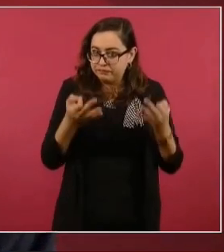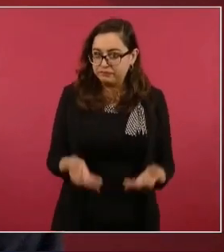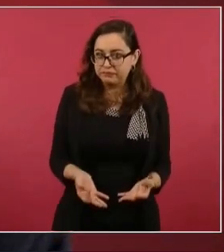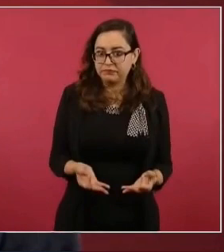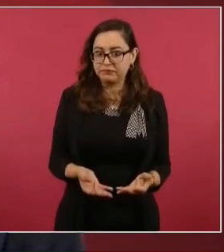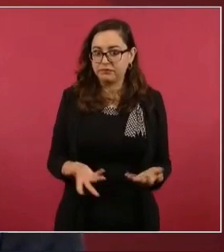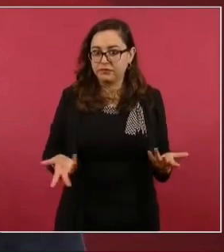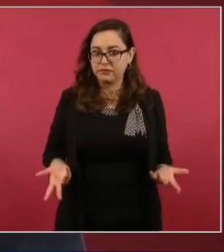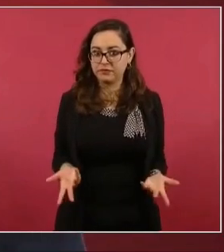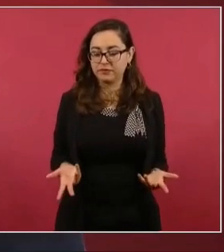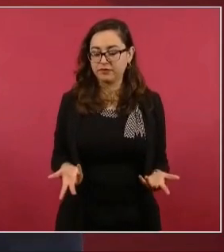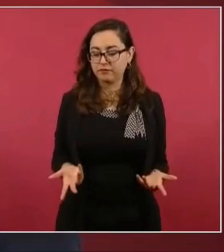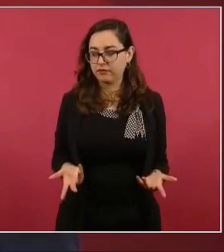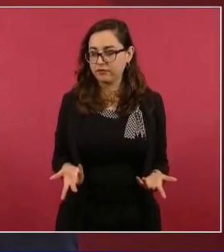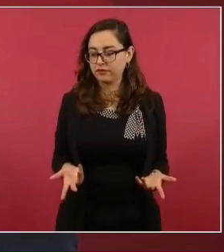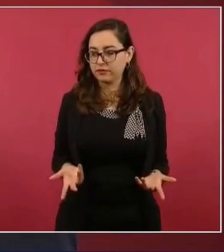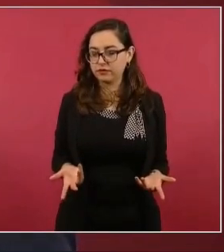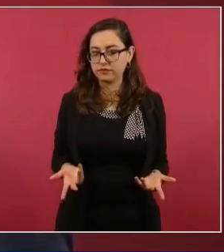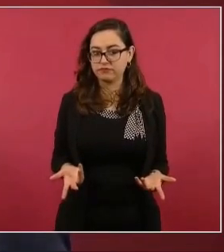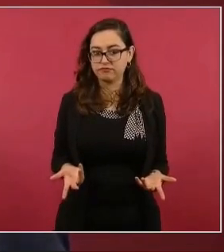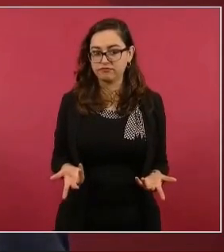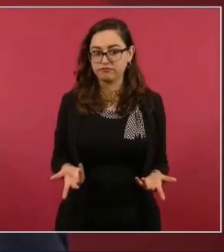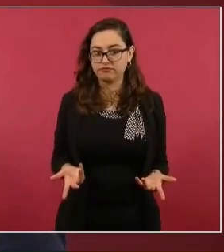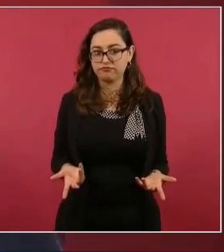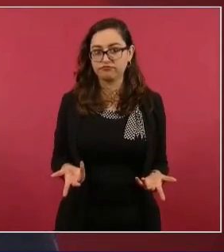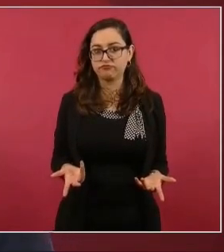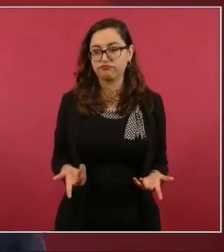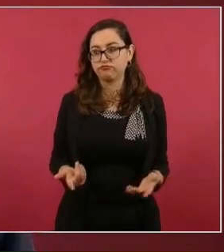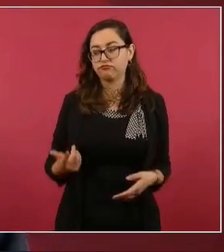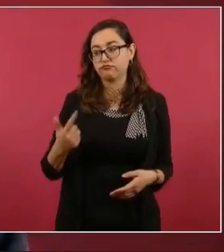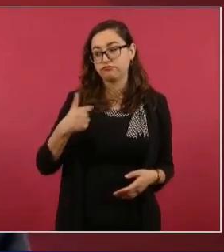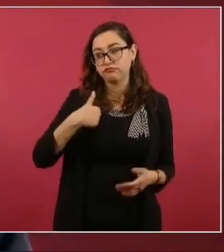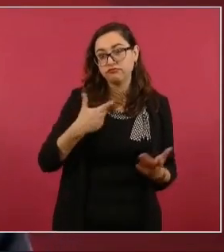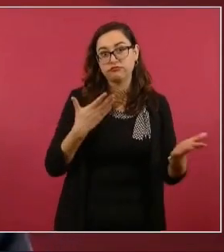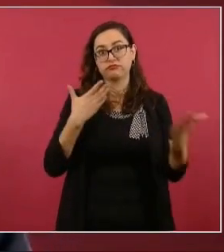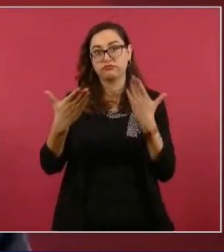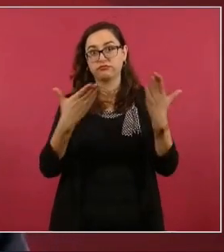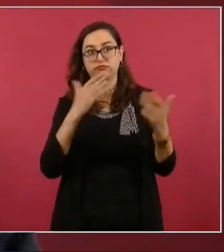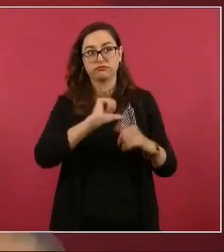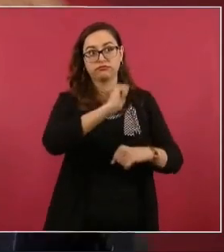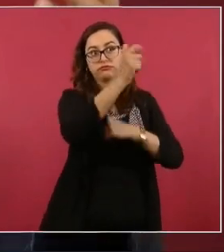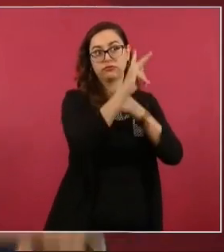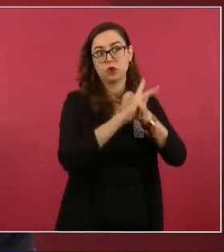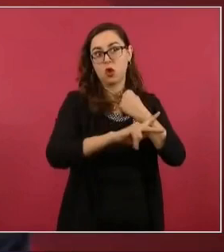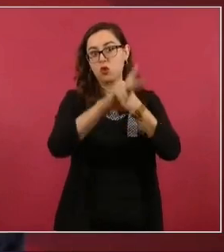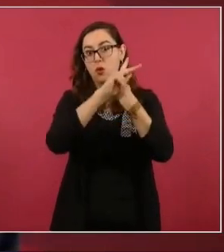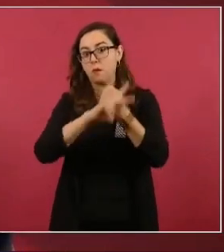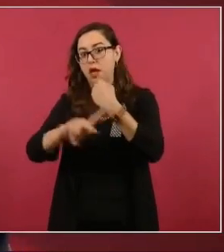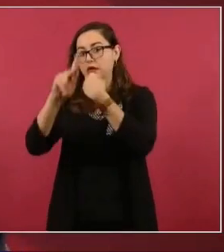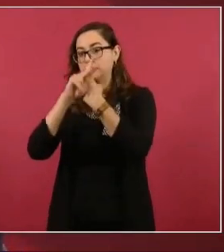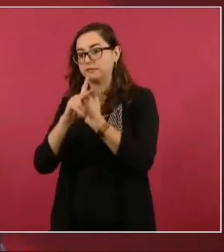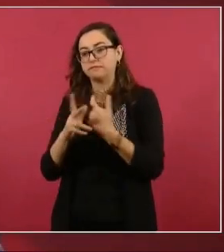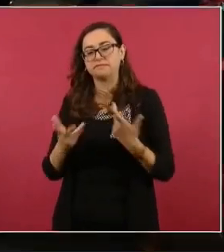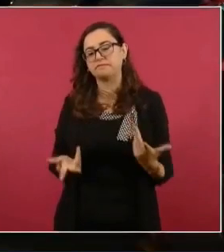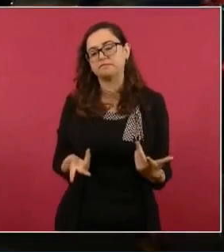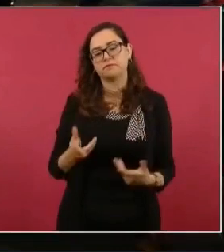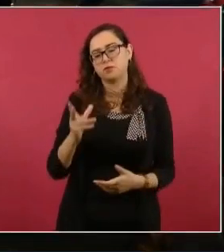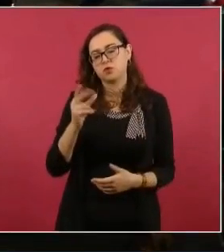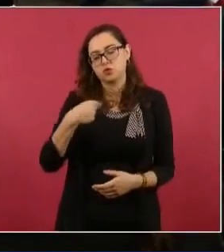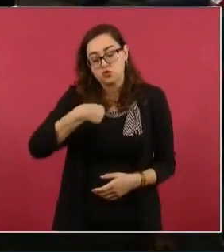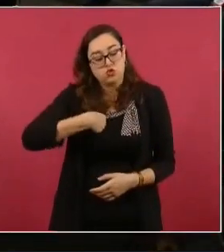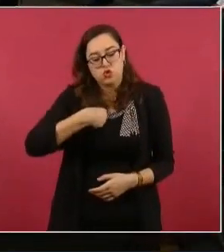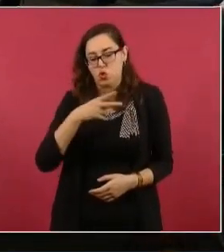Está mal que yo hable de otros ejércitos, porque eso les corresponde a ustedes,